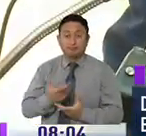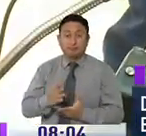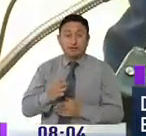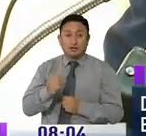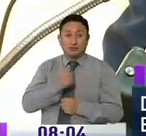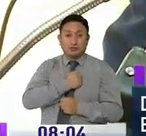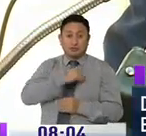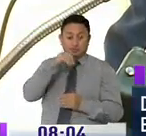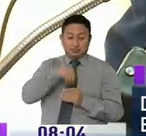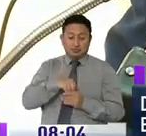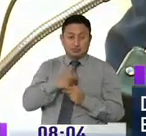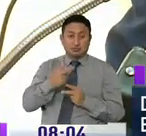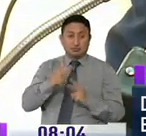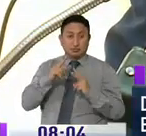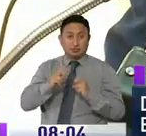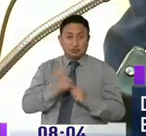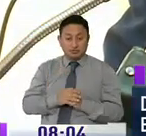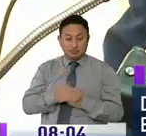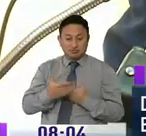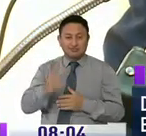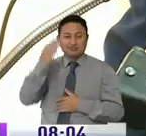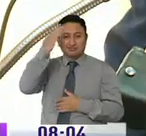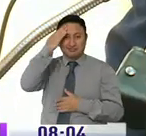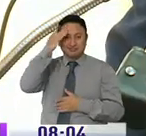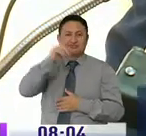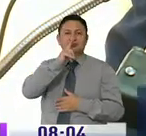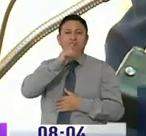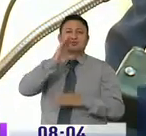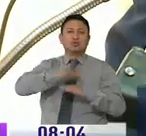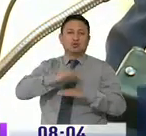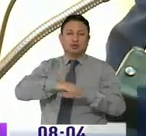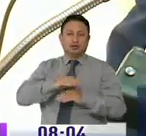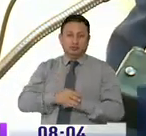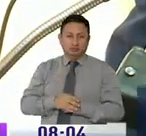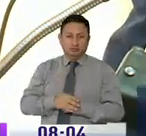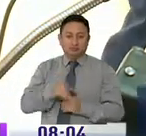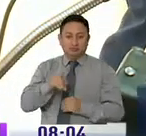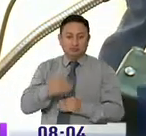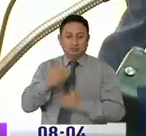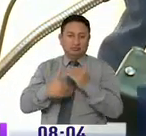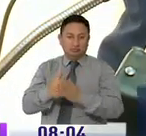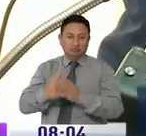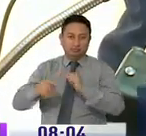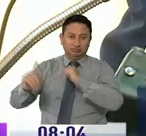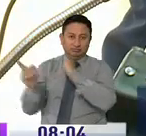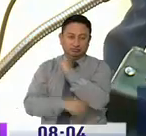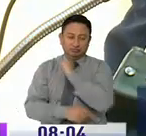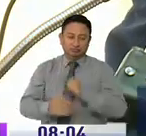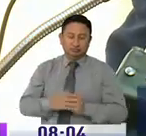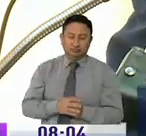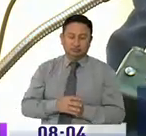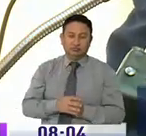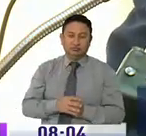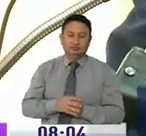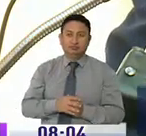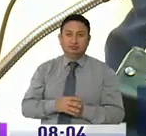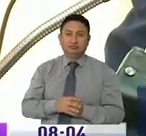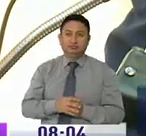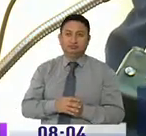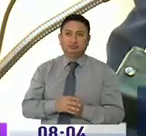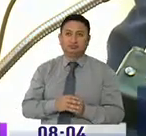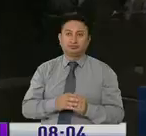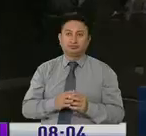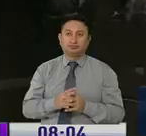internas para determinar responsabilidades de tipo militar que serán sancionadas con todo el rigor de la